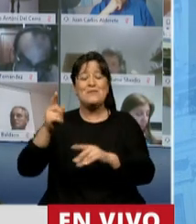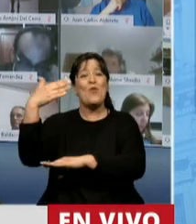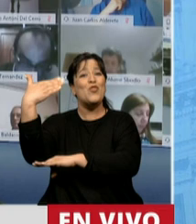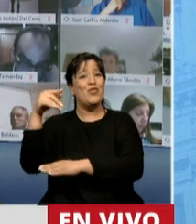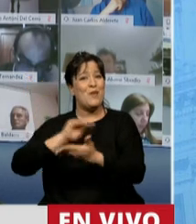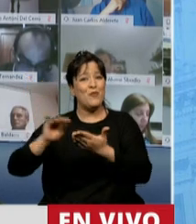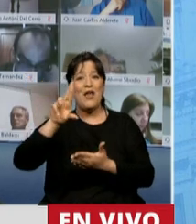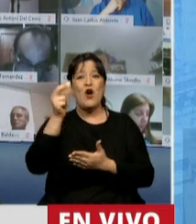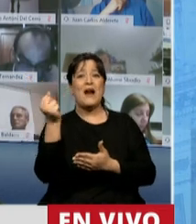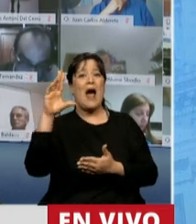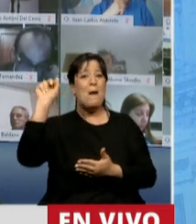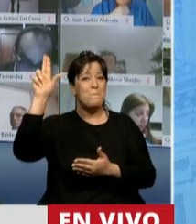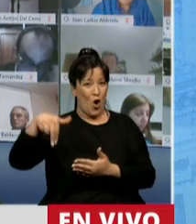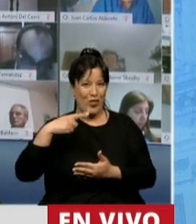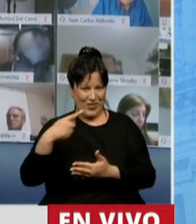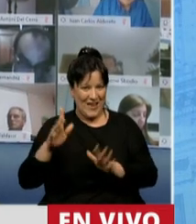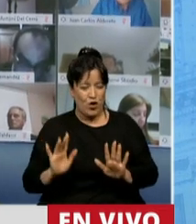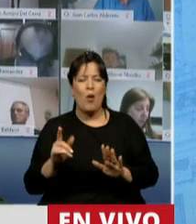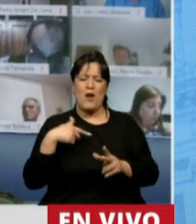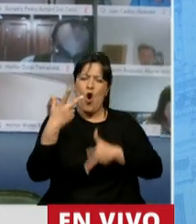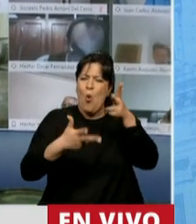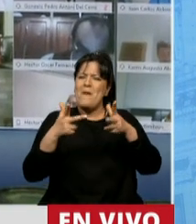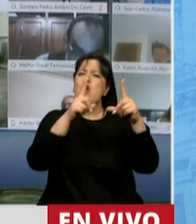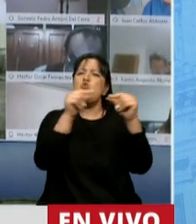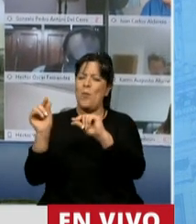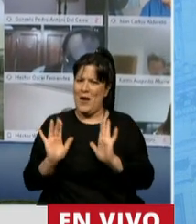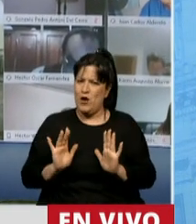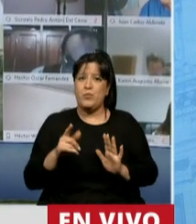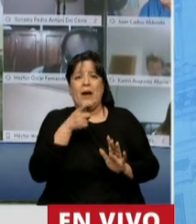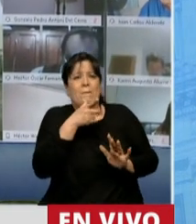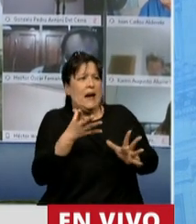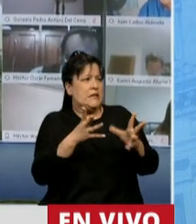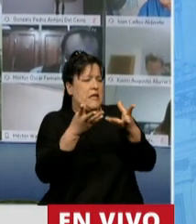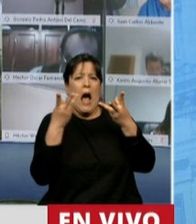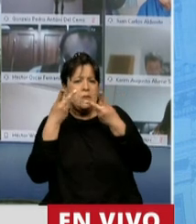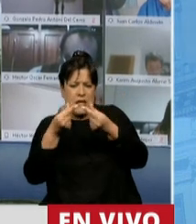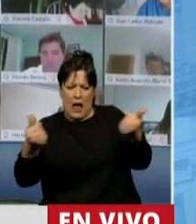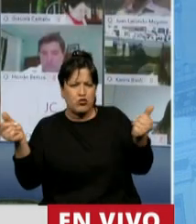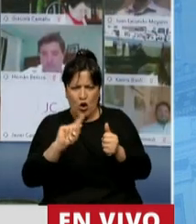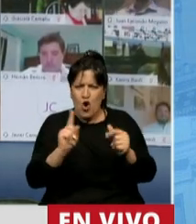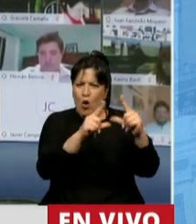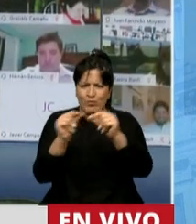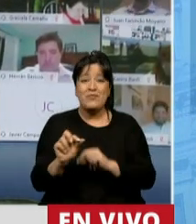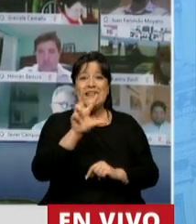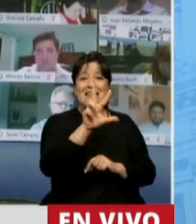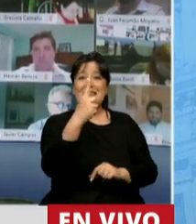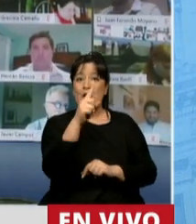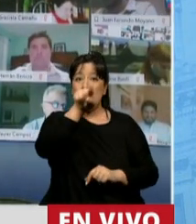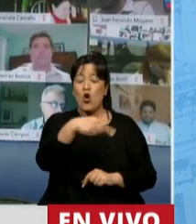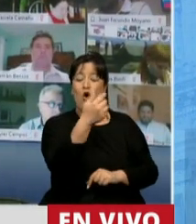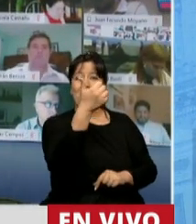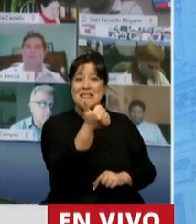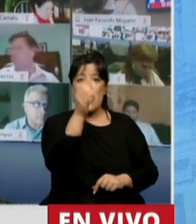Ramón y le pongo algunas cifras porque si no parece que estamos hablando de cosas abstractas no el 31,6